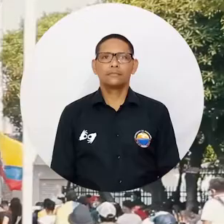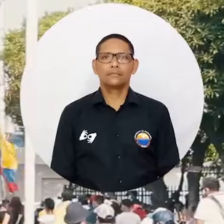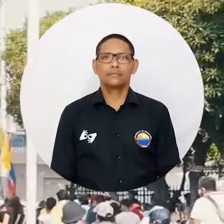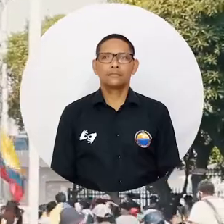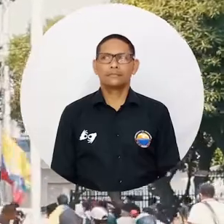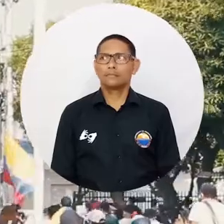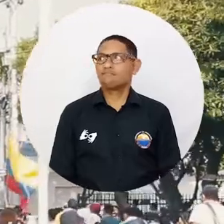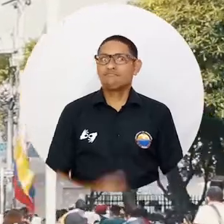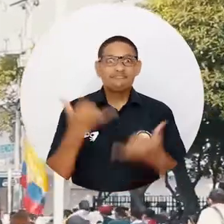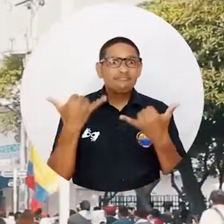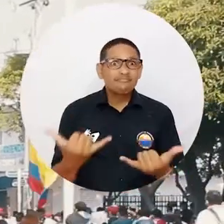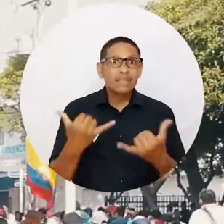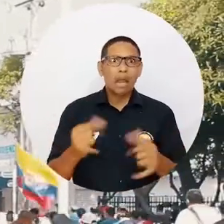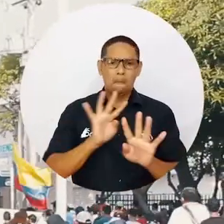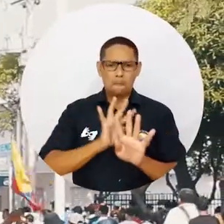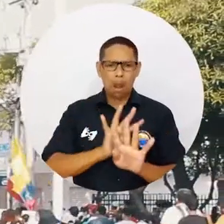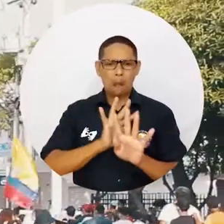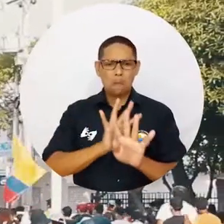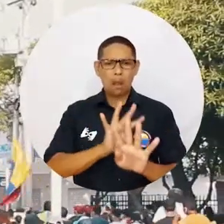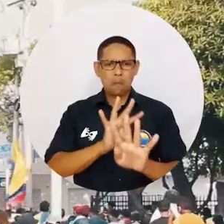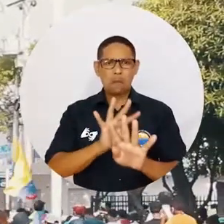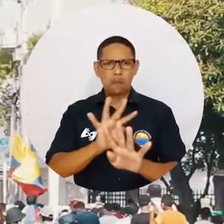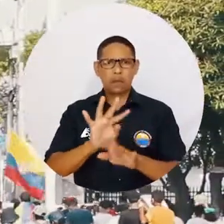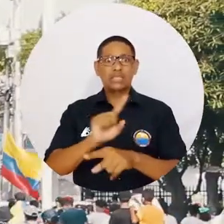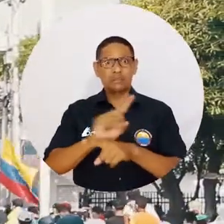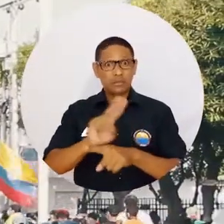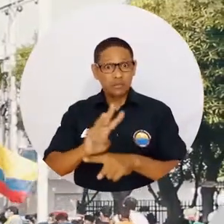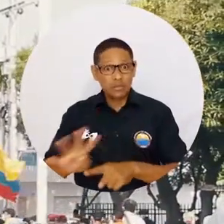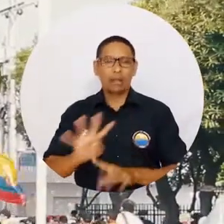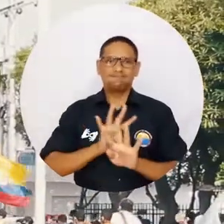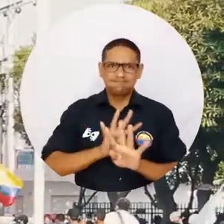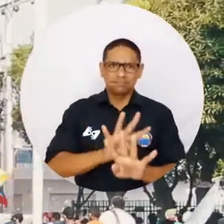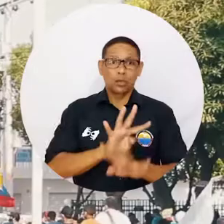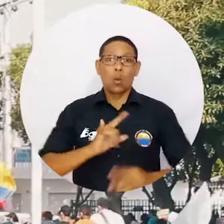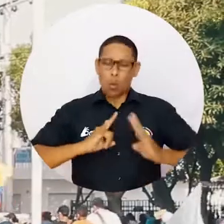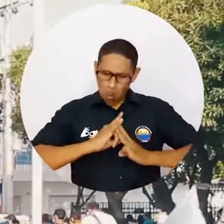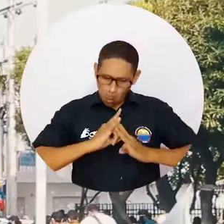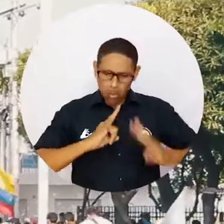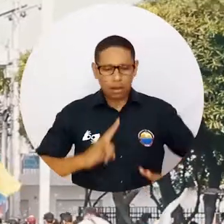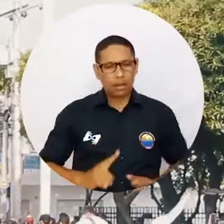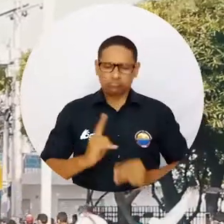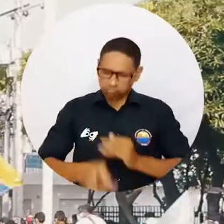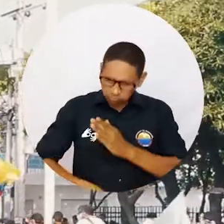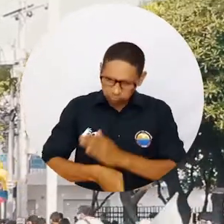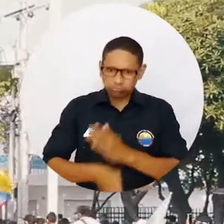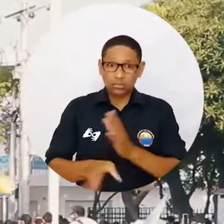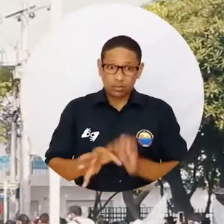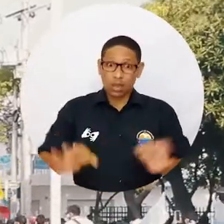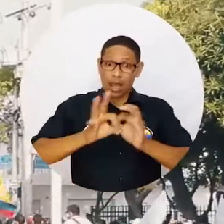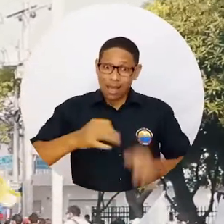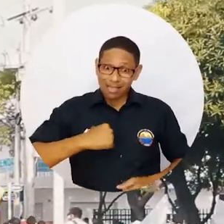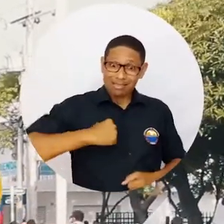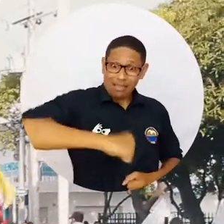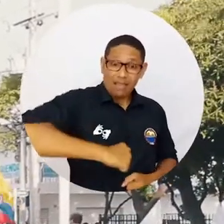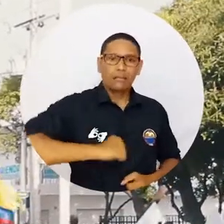Ante el panorama de movilizaciones que se ha mantenido durante las últimas semanas, Unimagdalena reiteró el llamado a la defensa de los